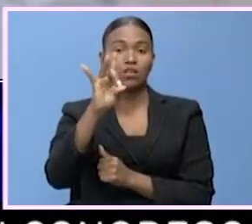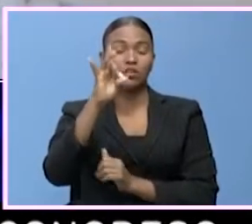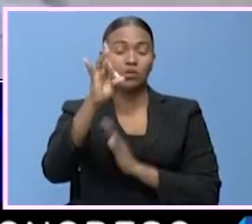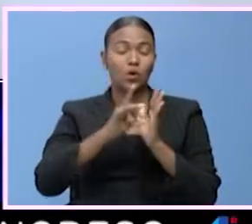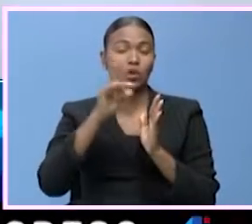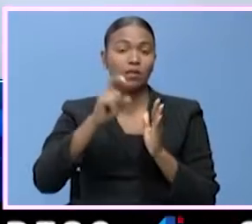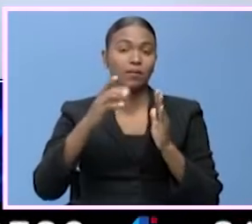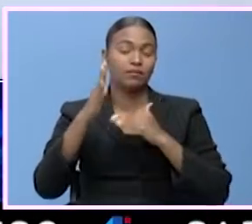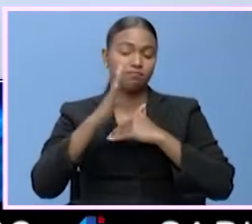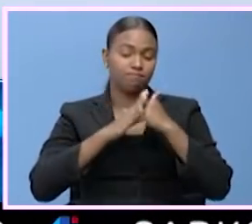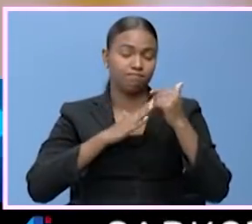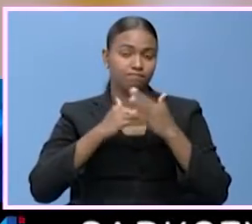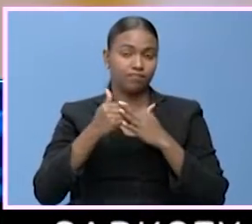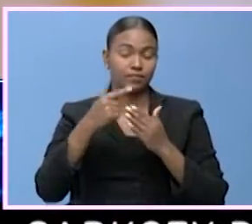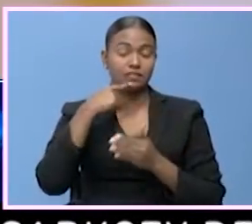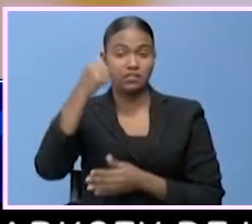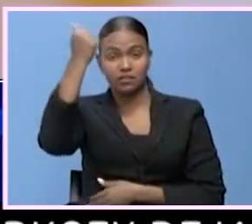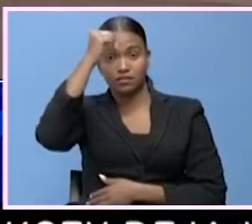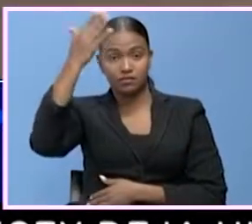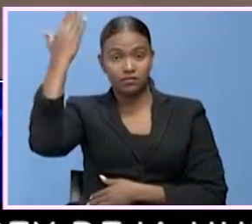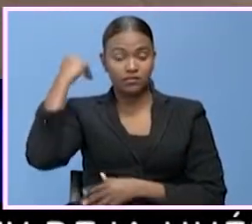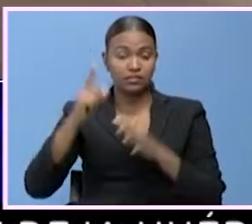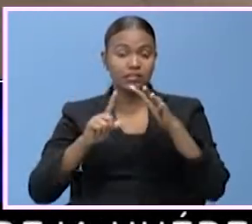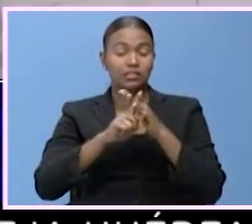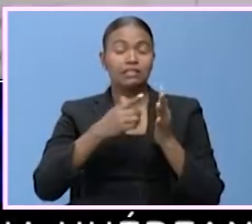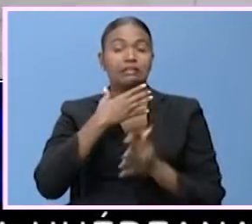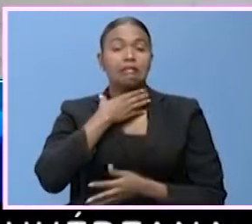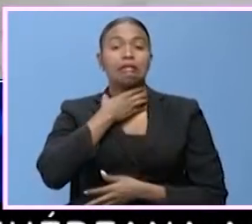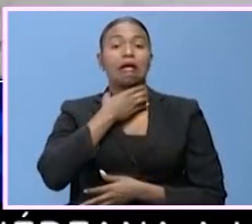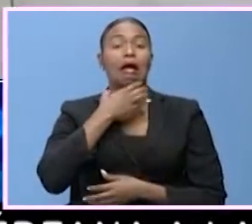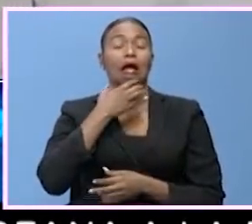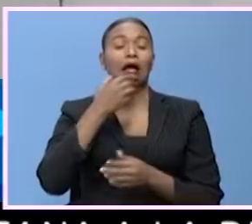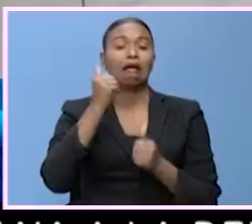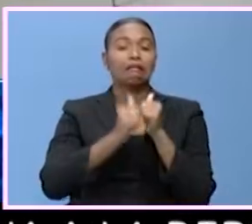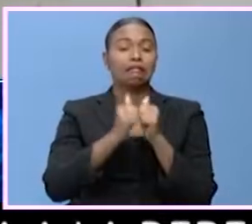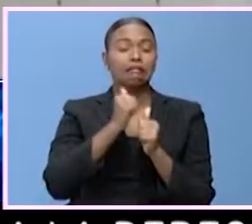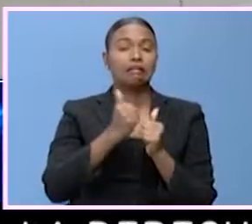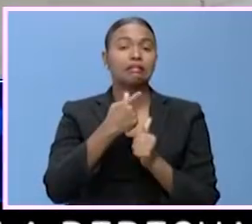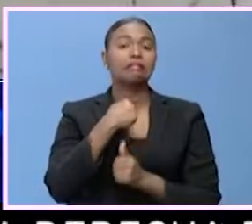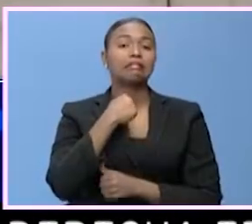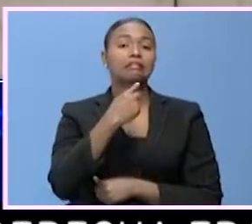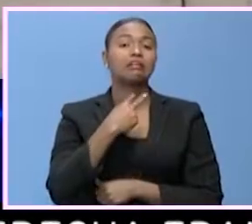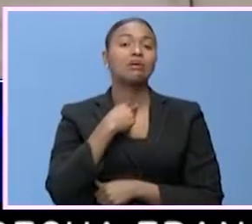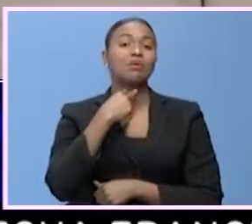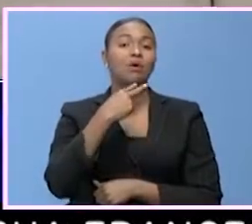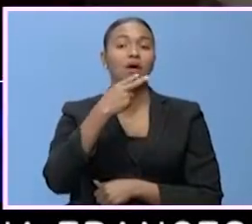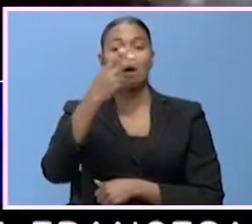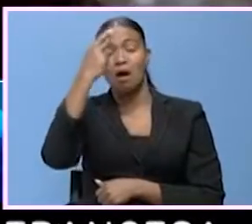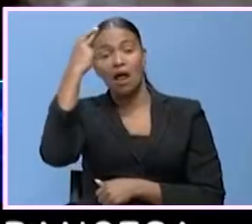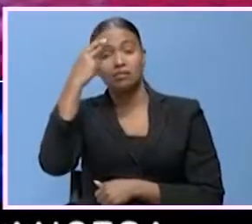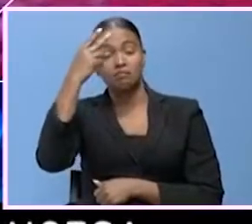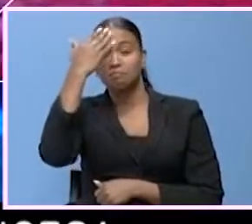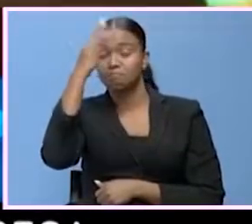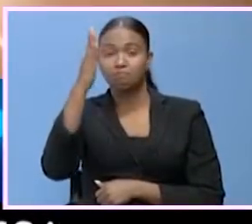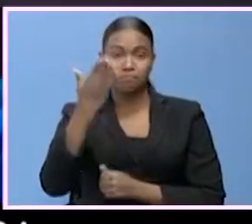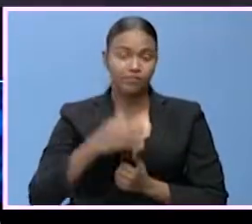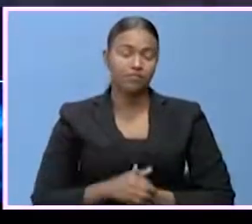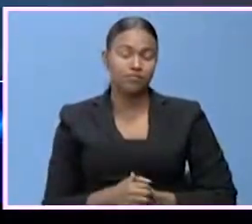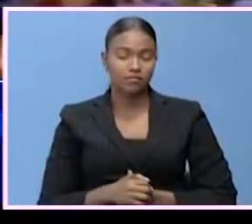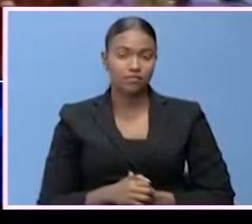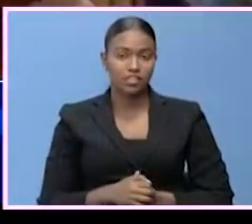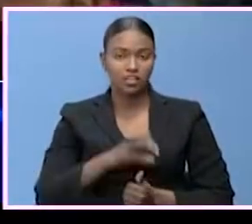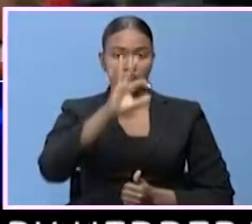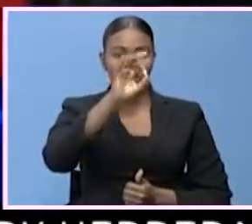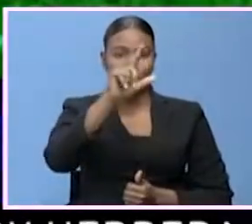El artista dijo que desde el domingo presenta una inflamación que le ha afectado el timbre de la voz y desconoce la razón.